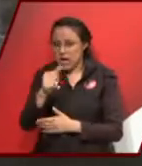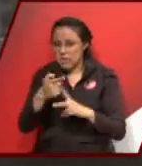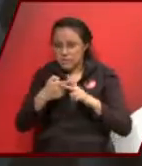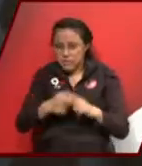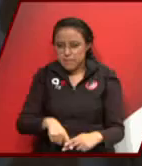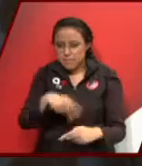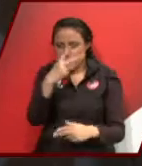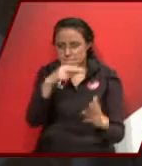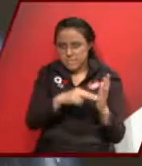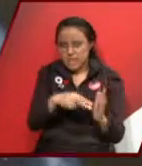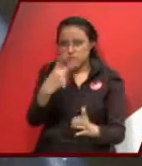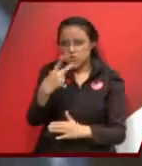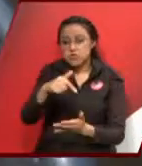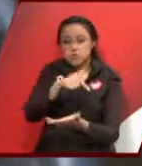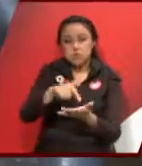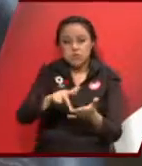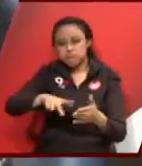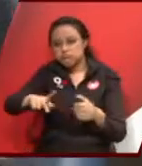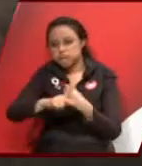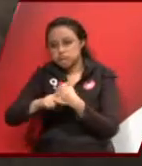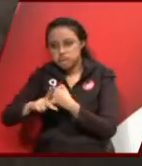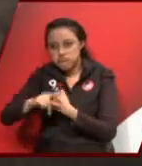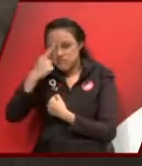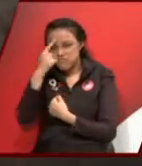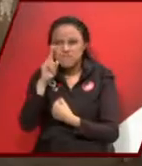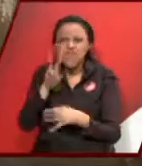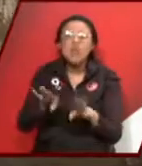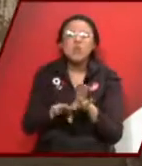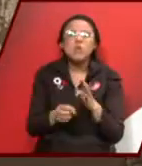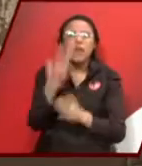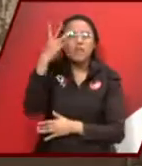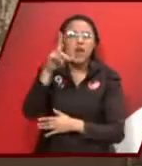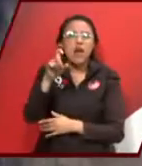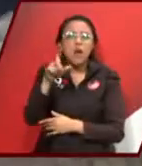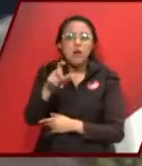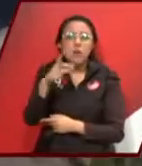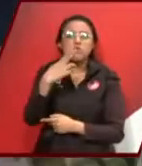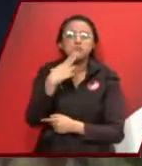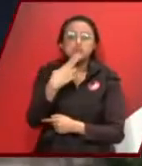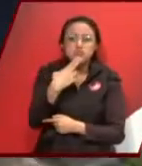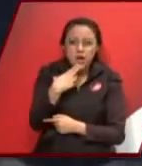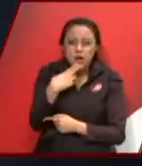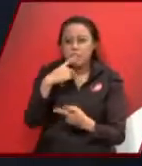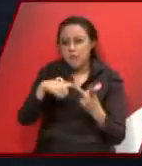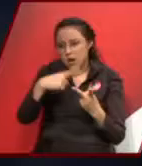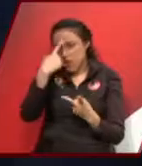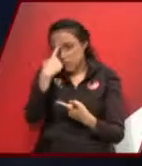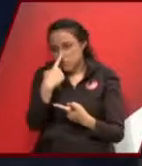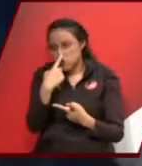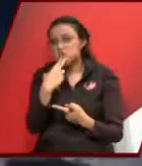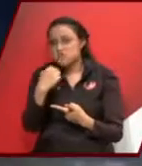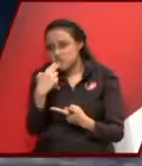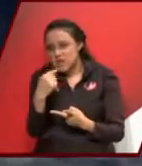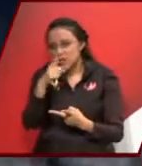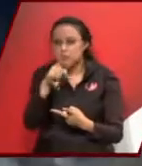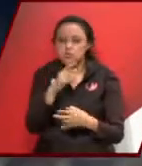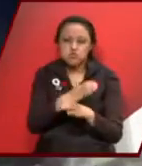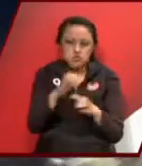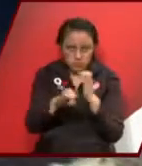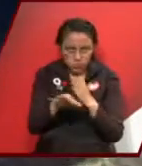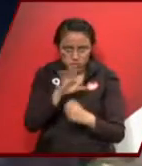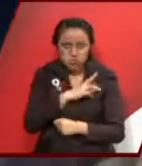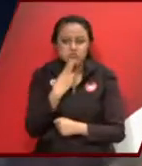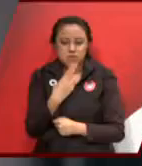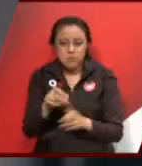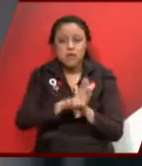año 2002 en Países Bajos para medir el volumen total del agua dulce usada para la producción de los bienes. Por ejemplo,